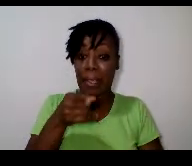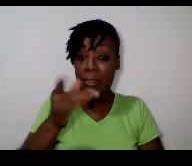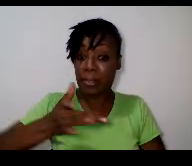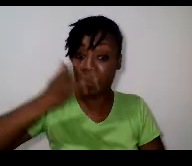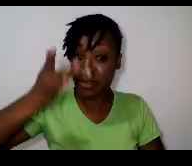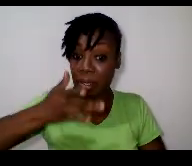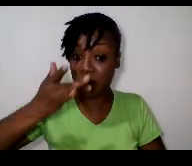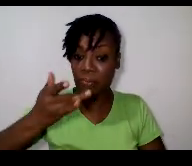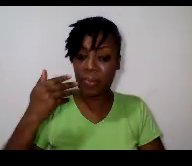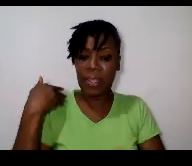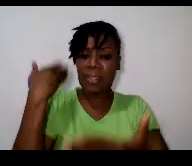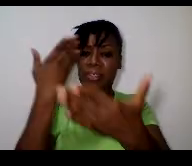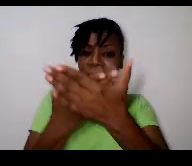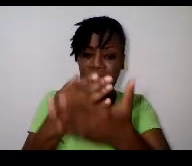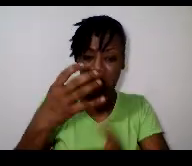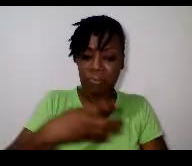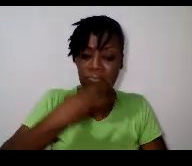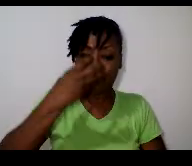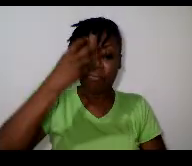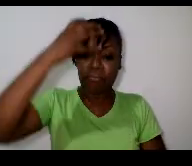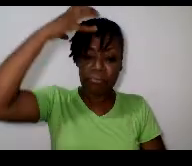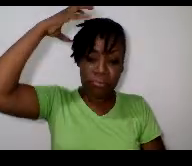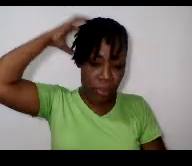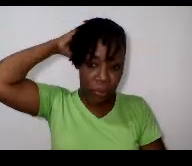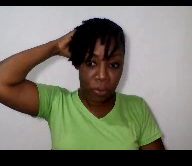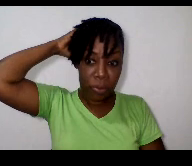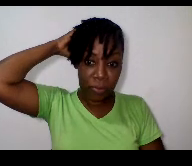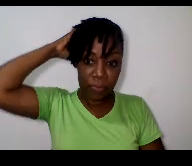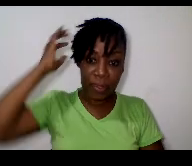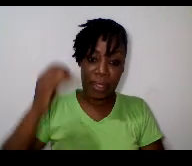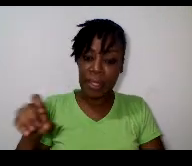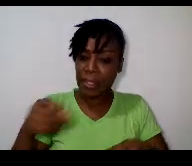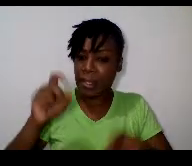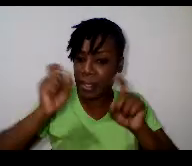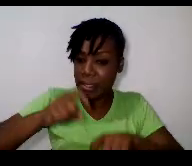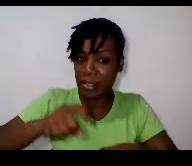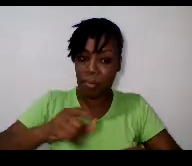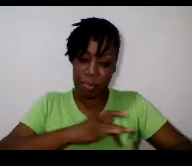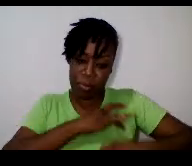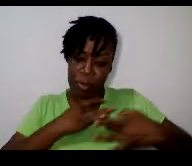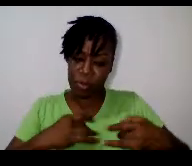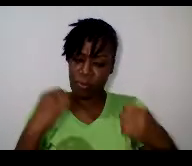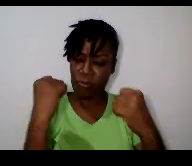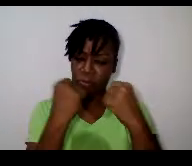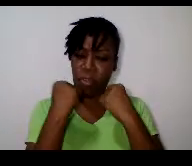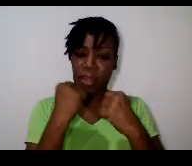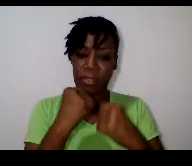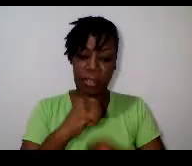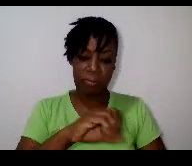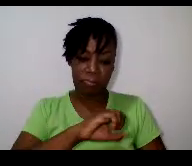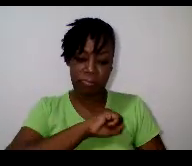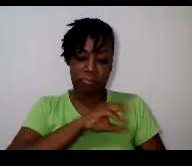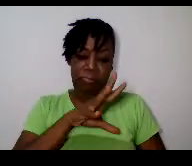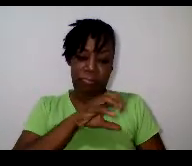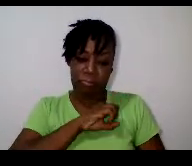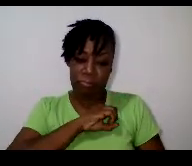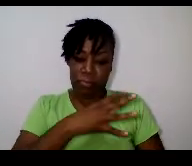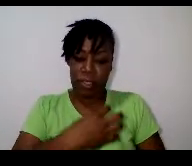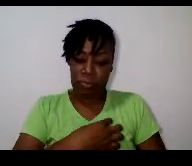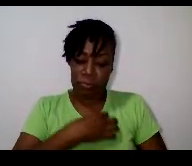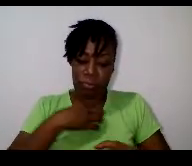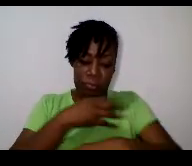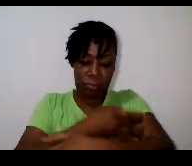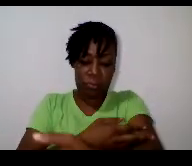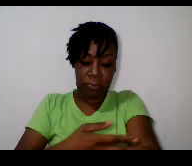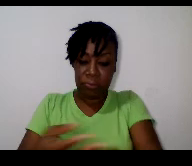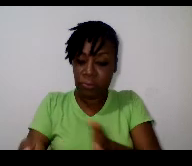nuestro cerebro necesitamos un corazón fuerte que pueda pompear mucha sangre y arterias muy limpias que permitan que esa